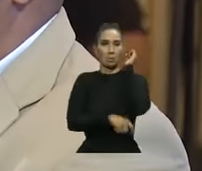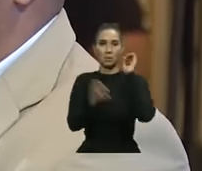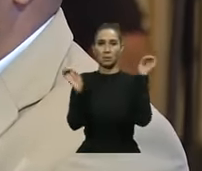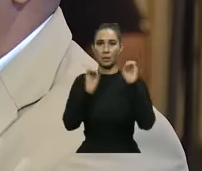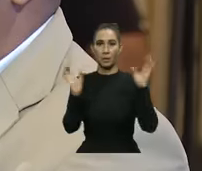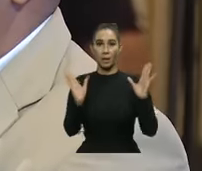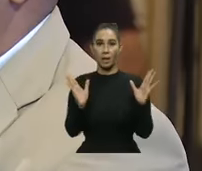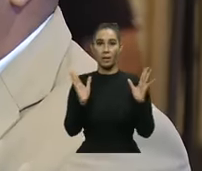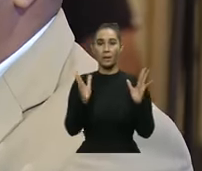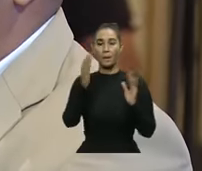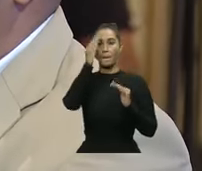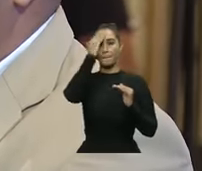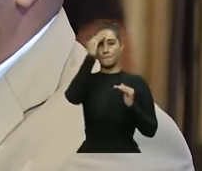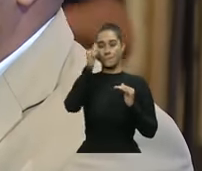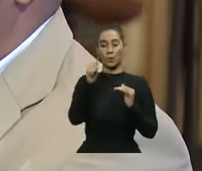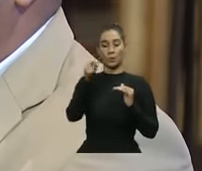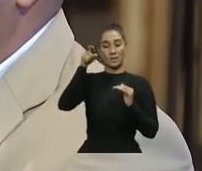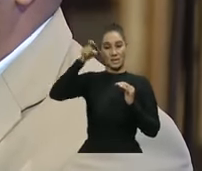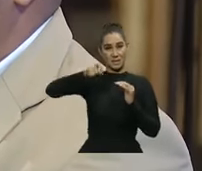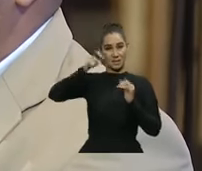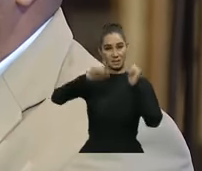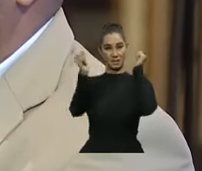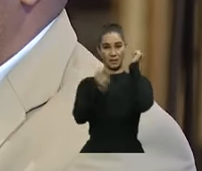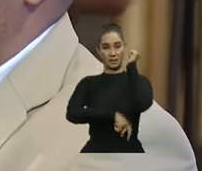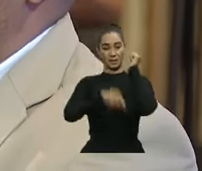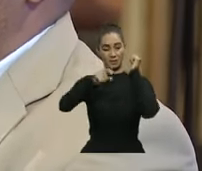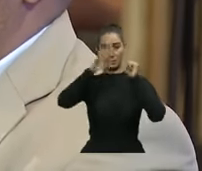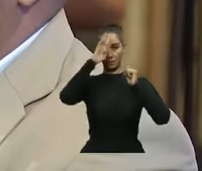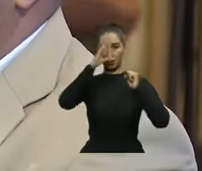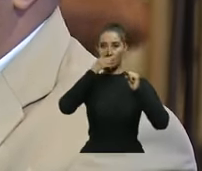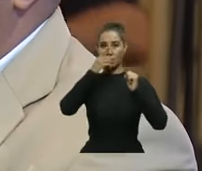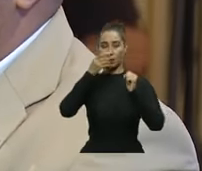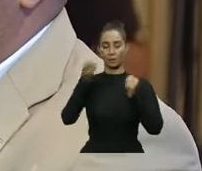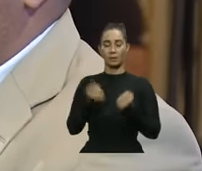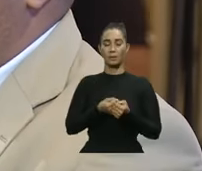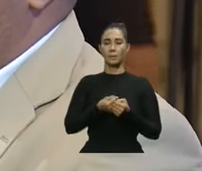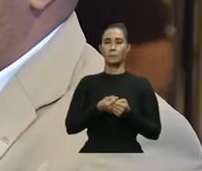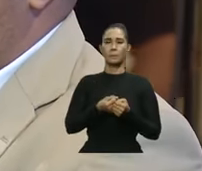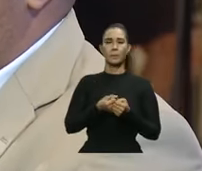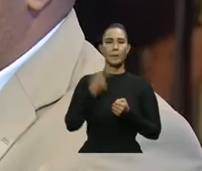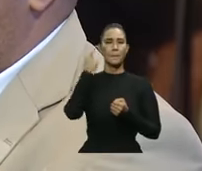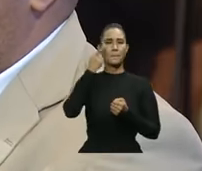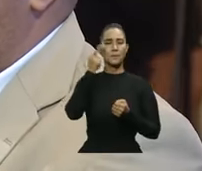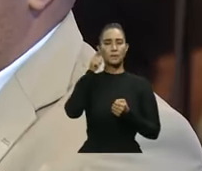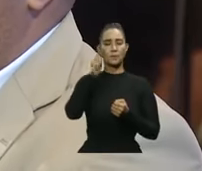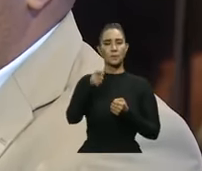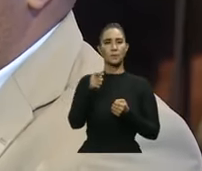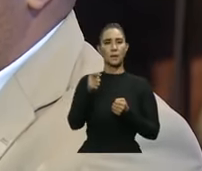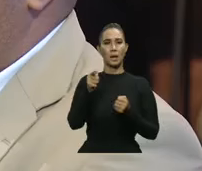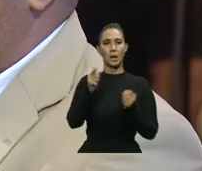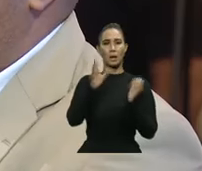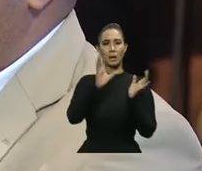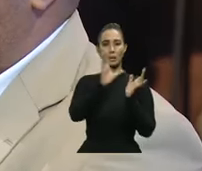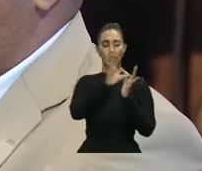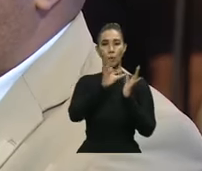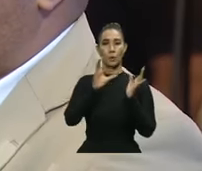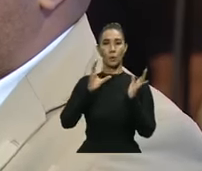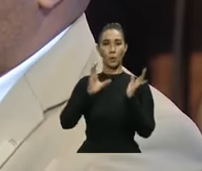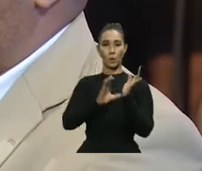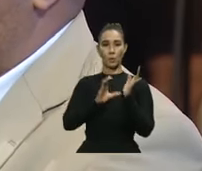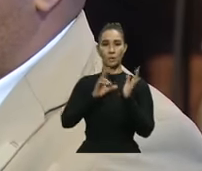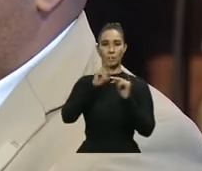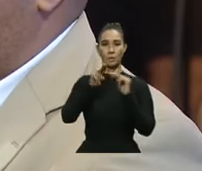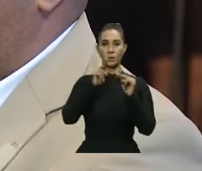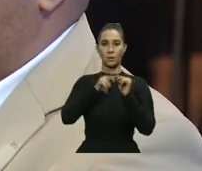entiendo yo que el marco jurídico hace falta en la República Dominicana. ¿Habría alguna intención de llevar al Congreso Nacional un proyecto de ley